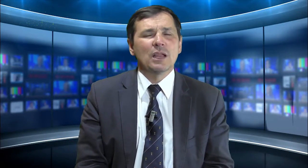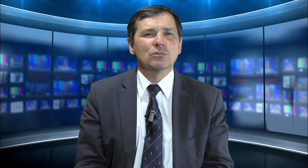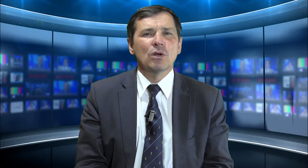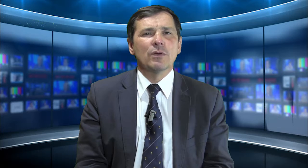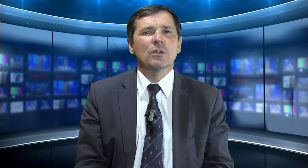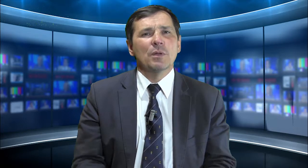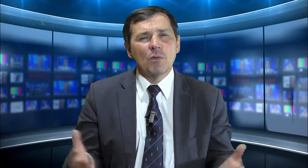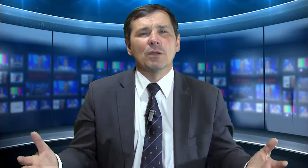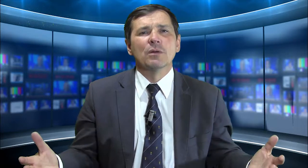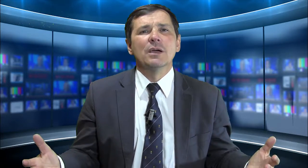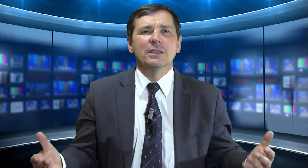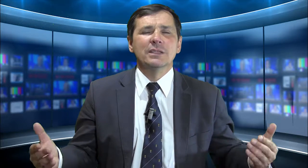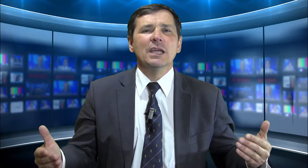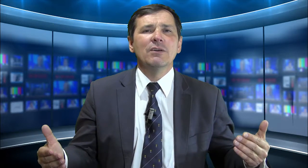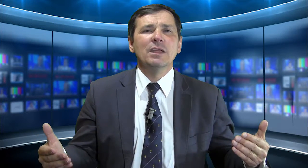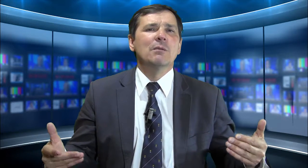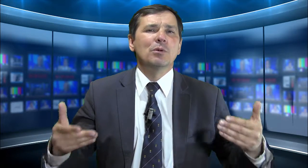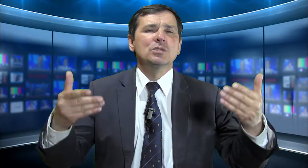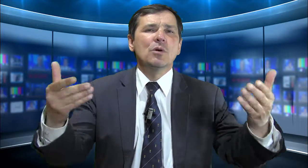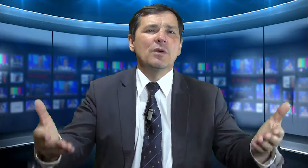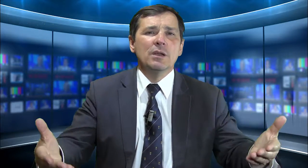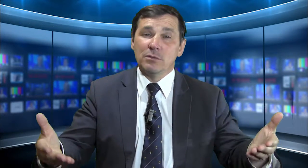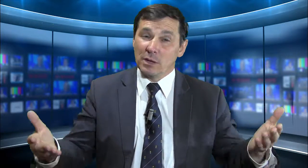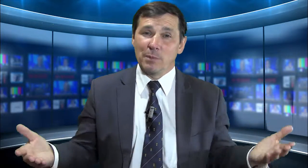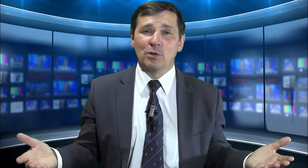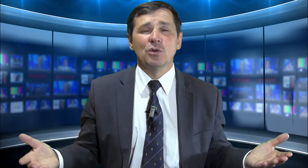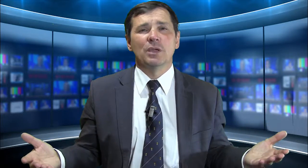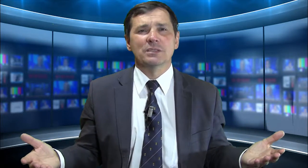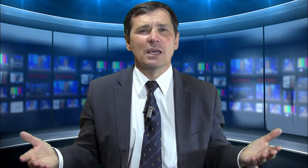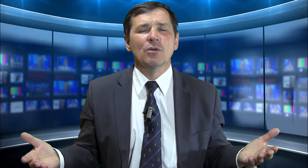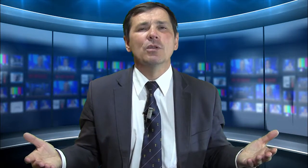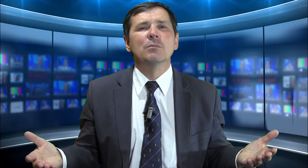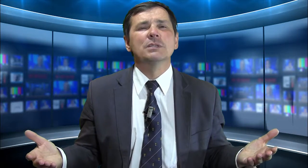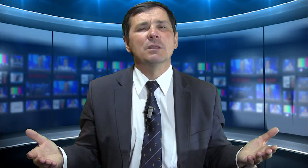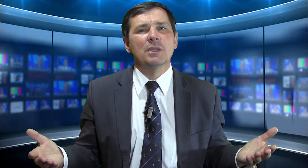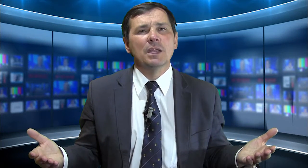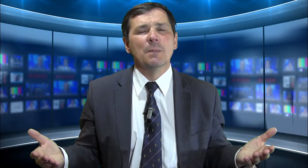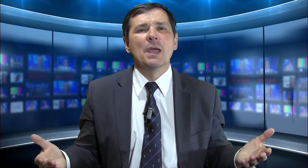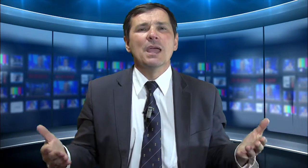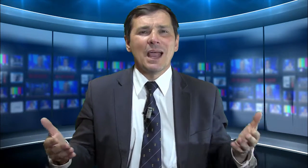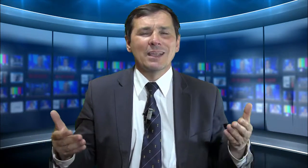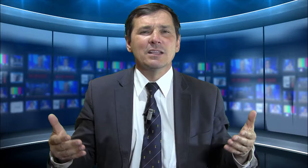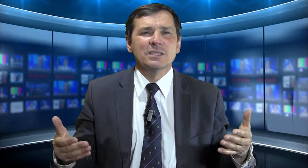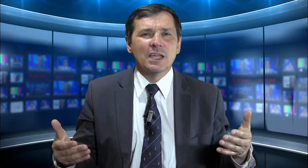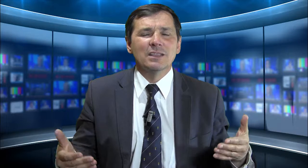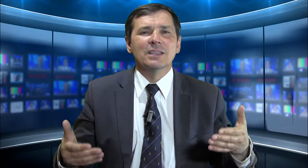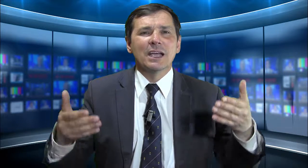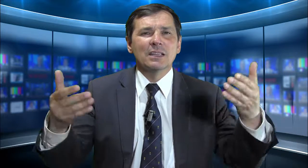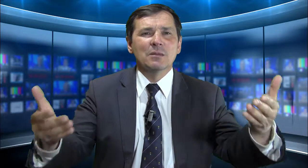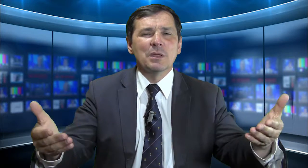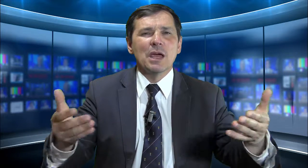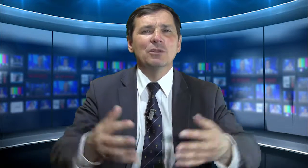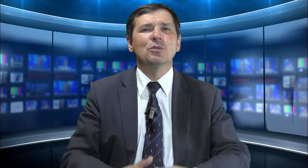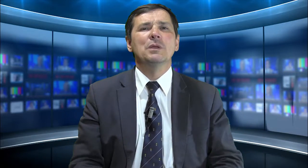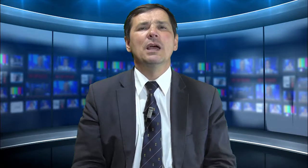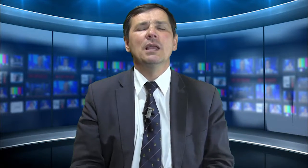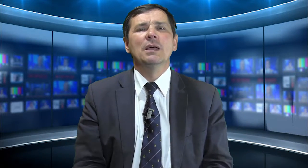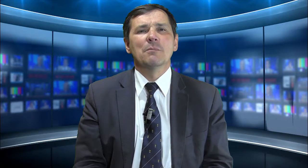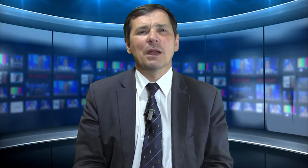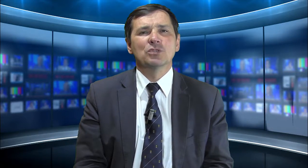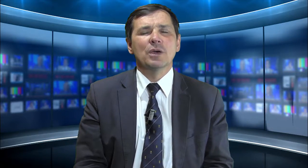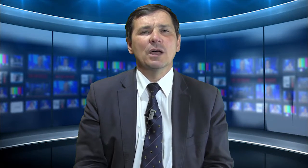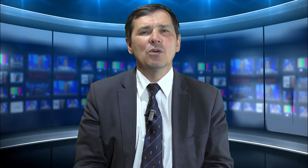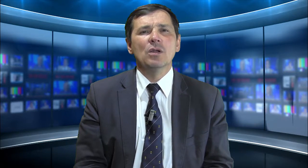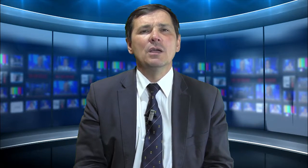prometió durante el actual gobierno. Pero bueno, tendrá que venir el próximo gobierno, que espero yo que sea del gobierno del presidente Piñera, el que tendrá que entregar terminado este